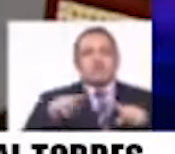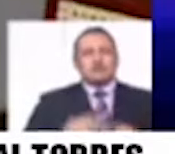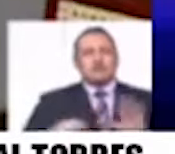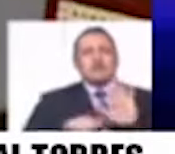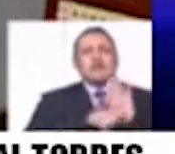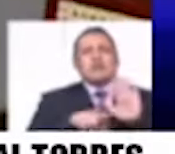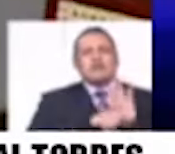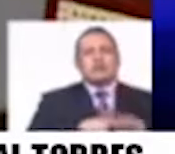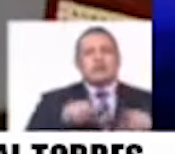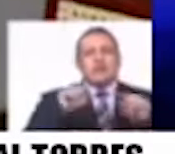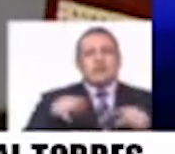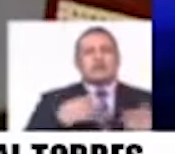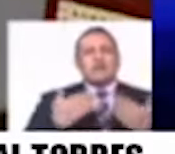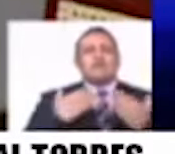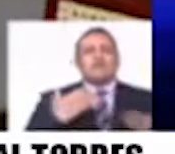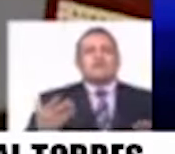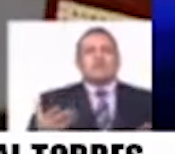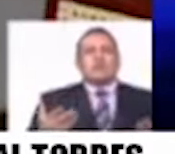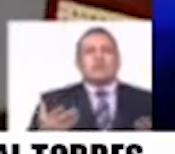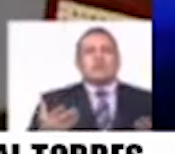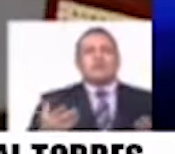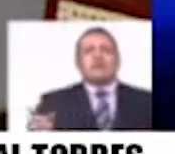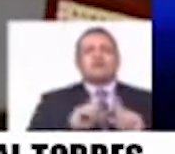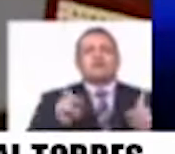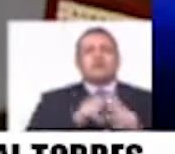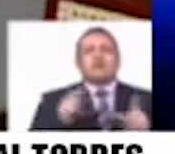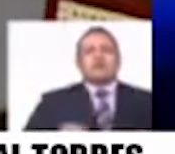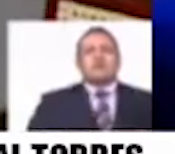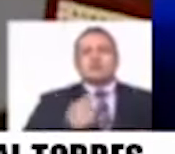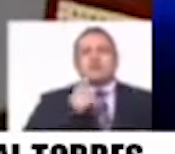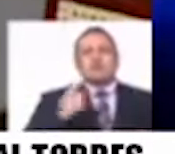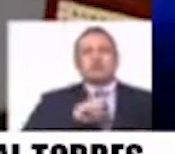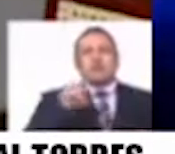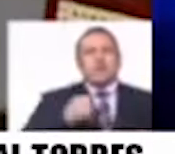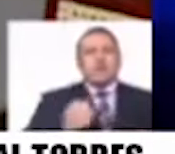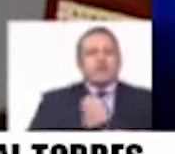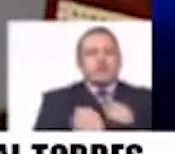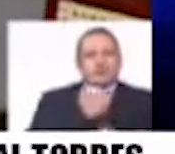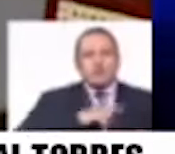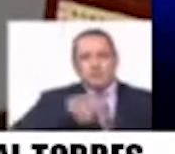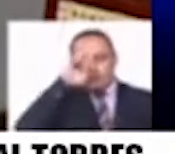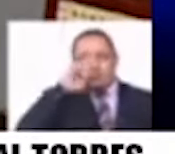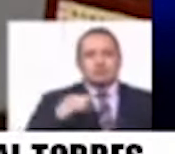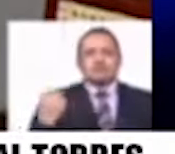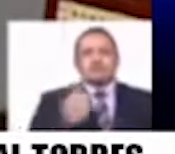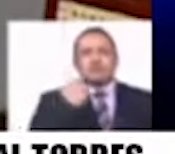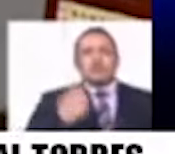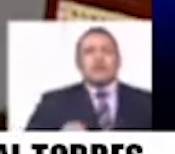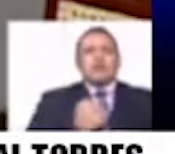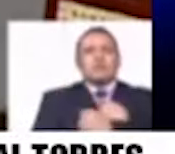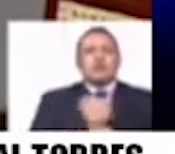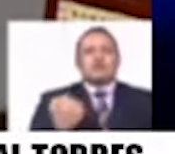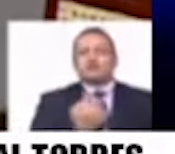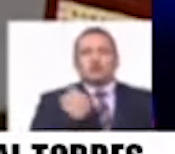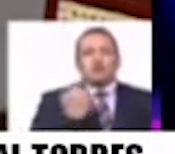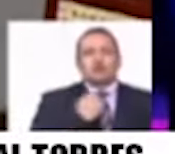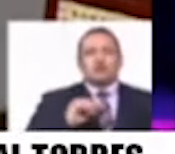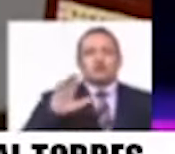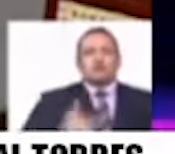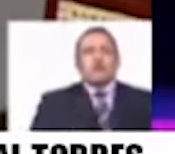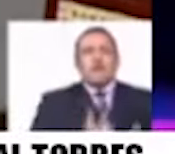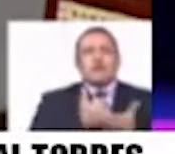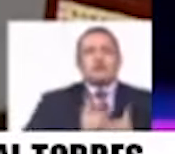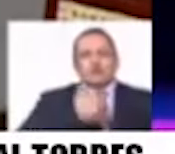negativo. Esa es la forma, ¿no?, de no amar al Perú, sino amar solamente el